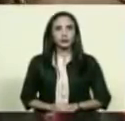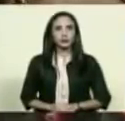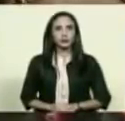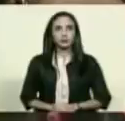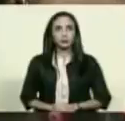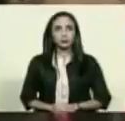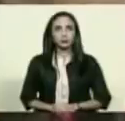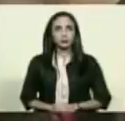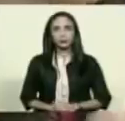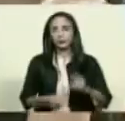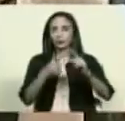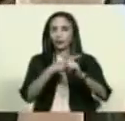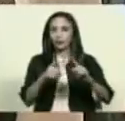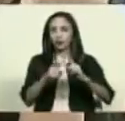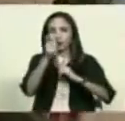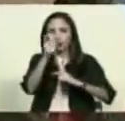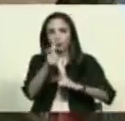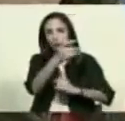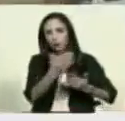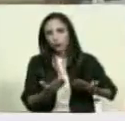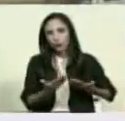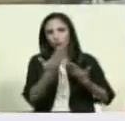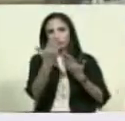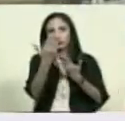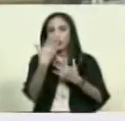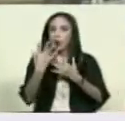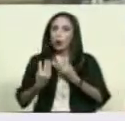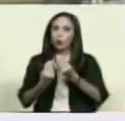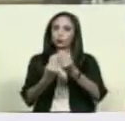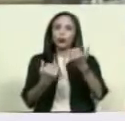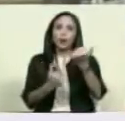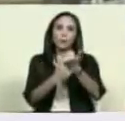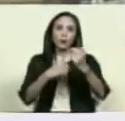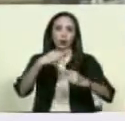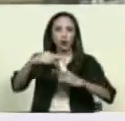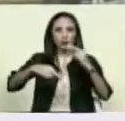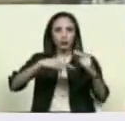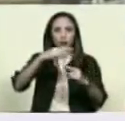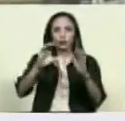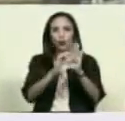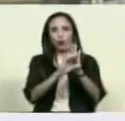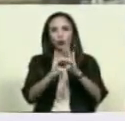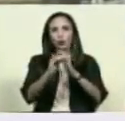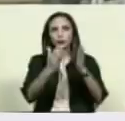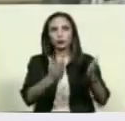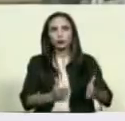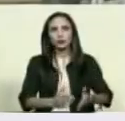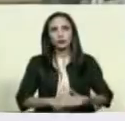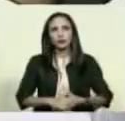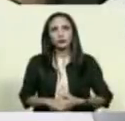Está la presidenta de la Federación Venezolana de Estudiantes de Educación Media, Jennifer Garbet.